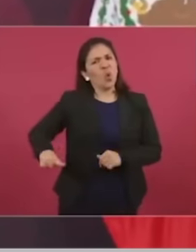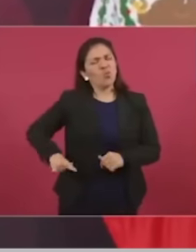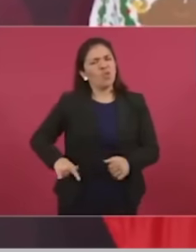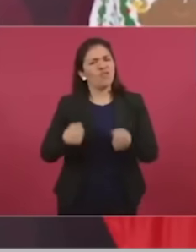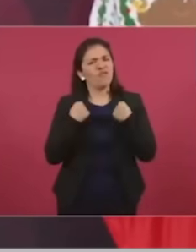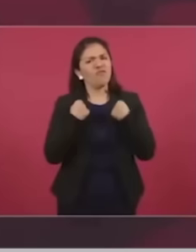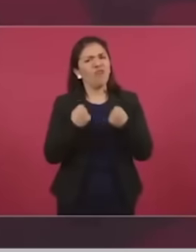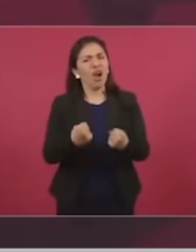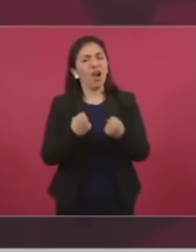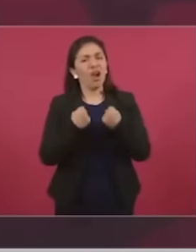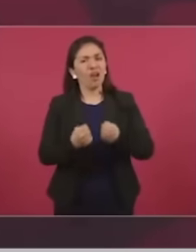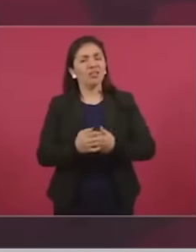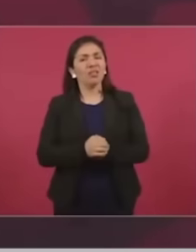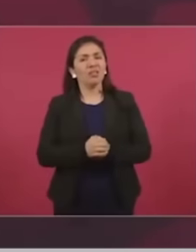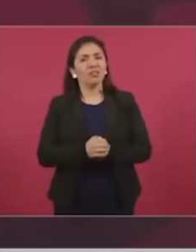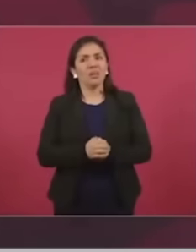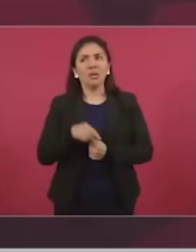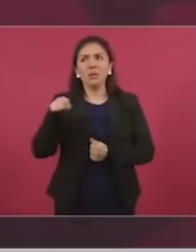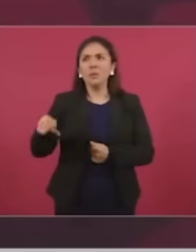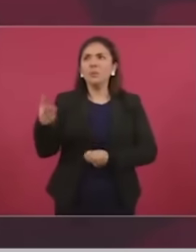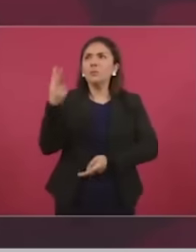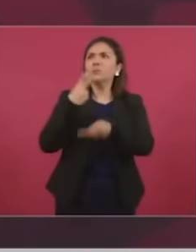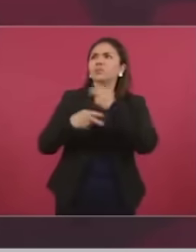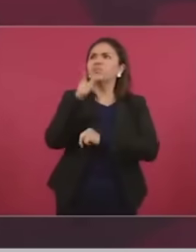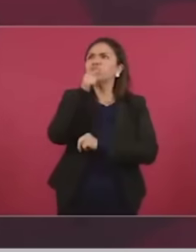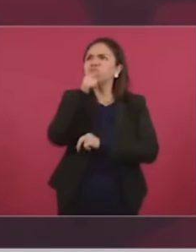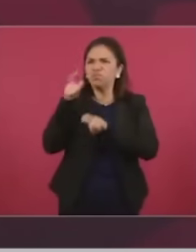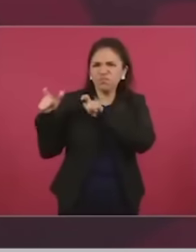de que era mucho el operativo.